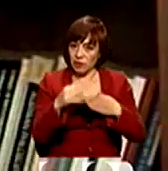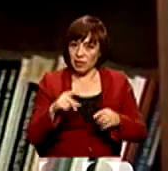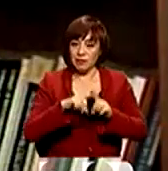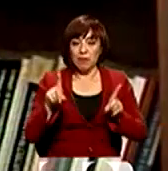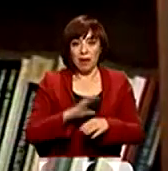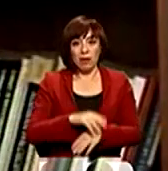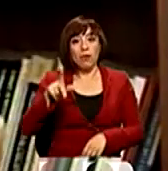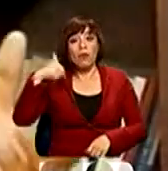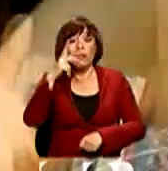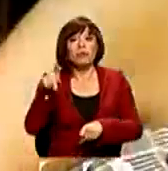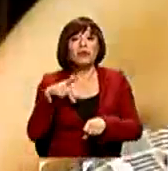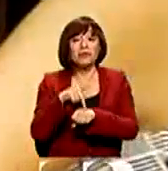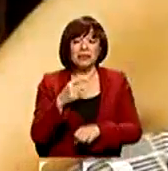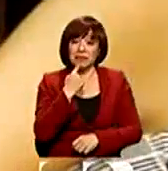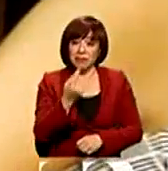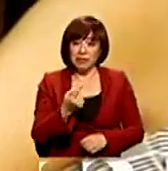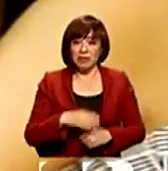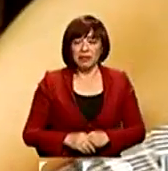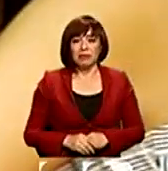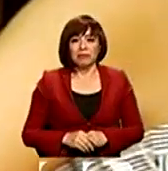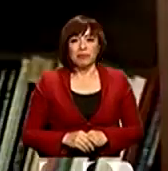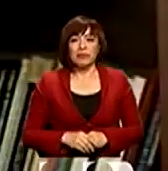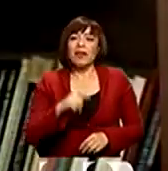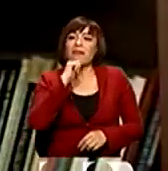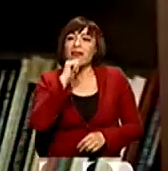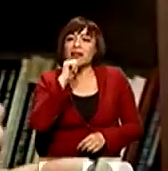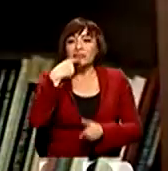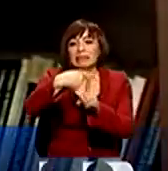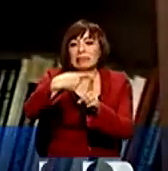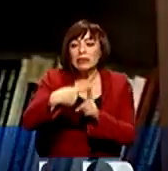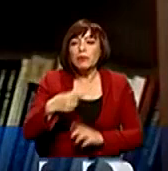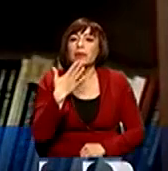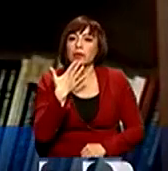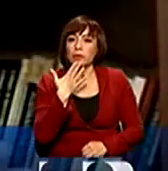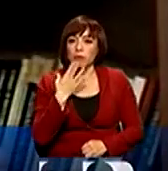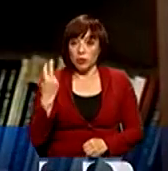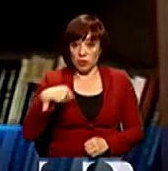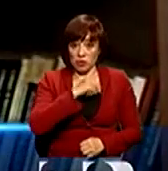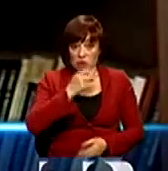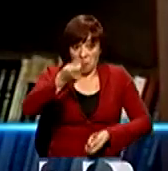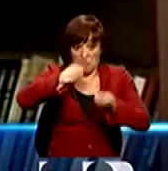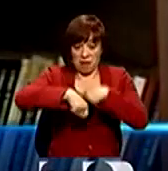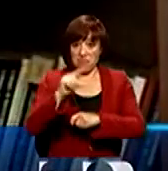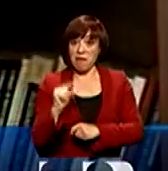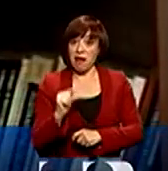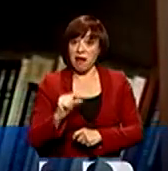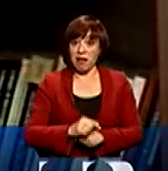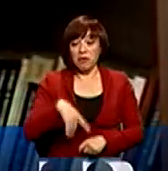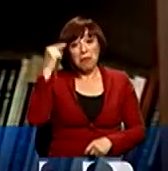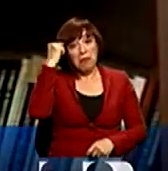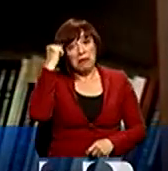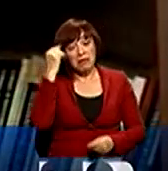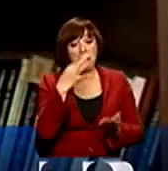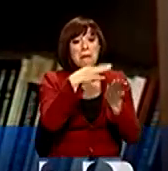analista Hanso Ledispa se trataría de aclarar cuentas. ¿Qué pasa si lo hacemos muy bajo por temas de leyes, por temas de presupuesto?